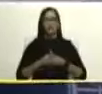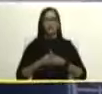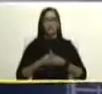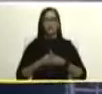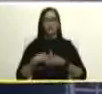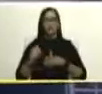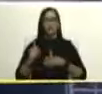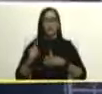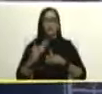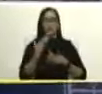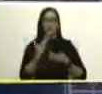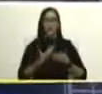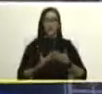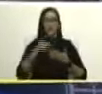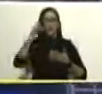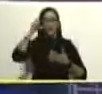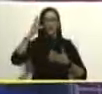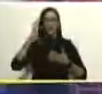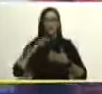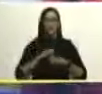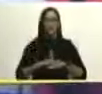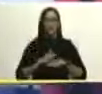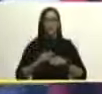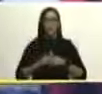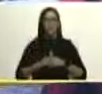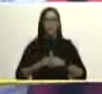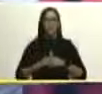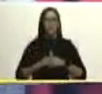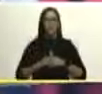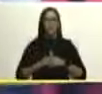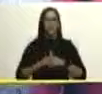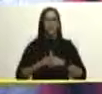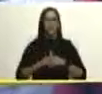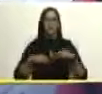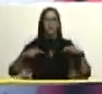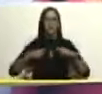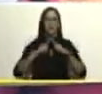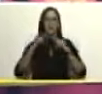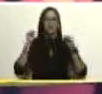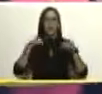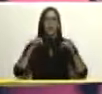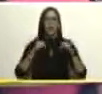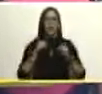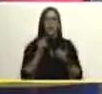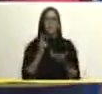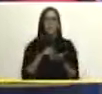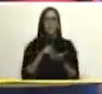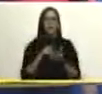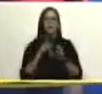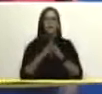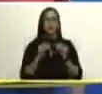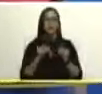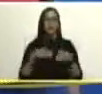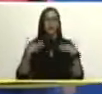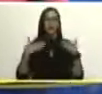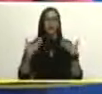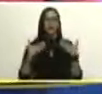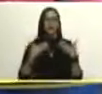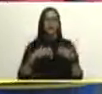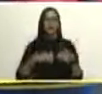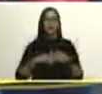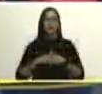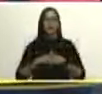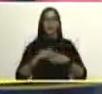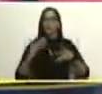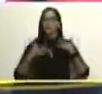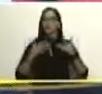Primeramente, dale gracias a Dios, porque nos encontramos acá hoy presentes todos, alegres y contentos, disfrutando de este